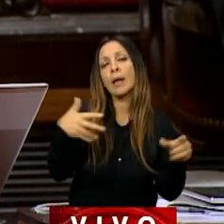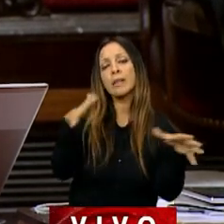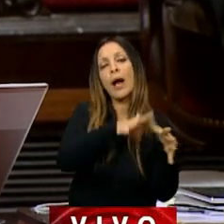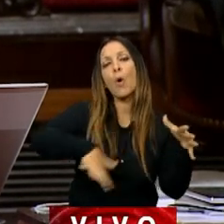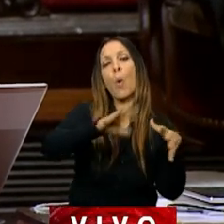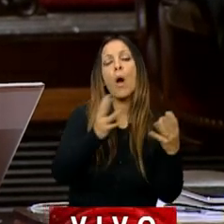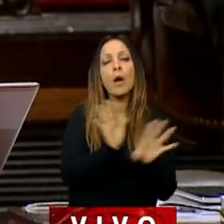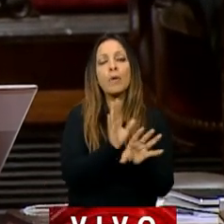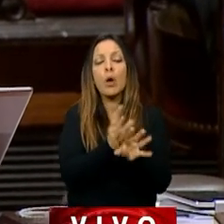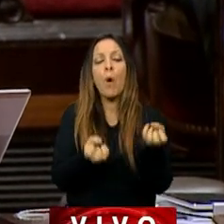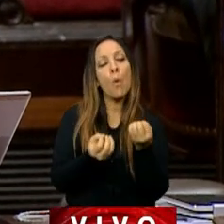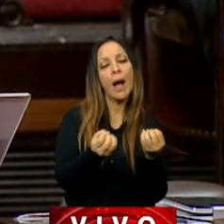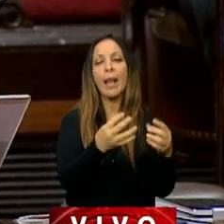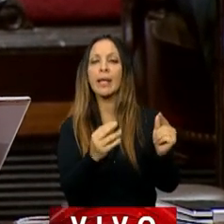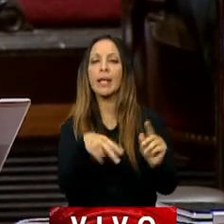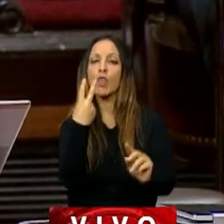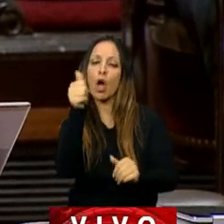música para violín.